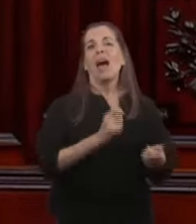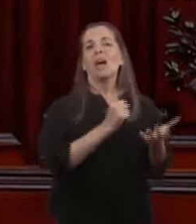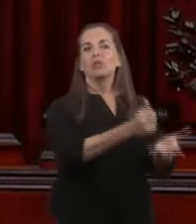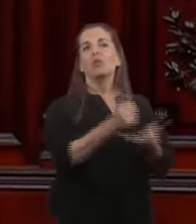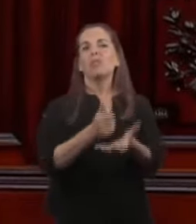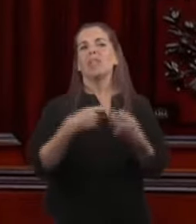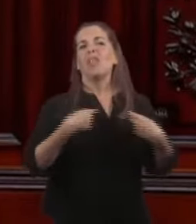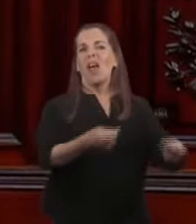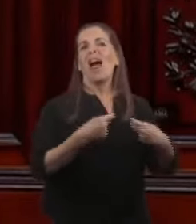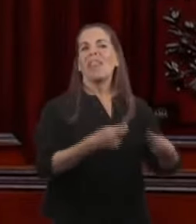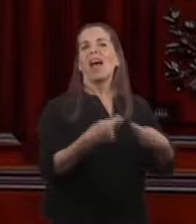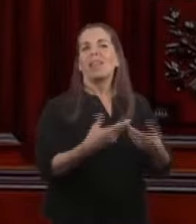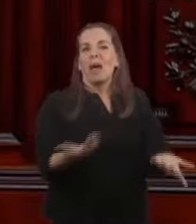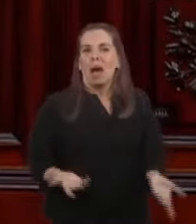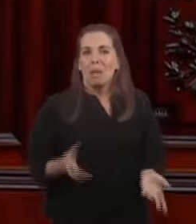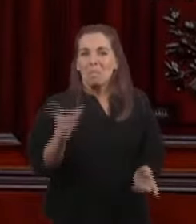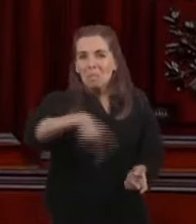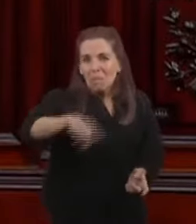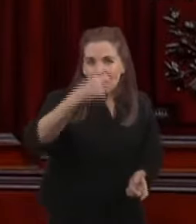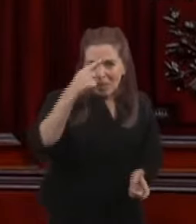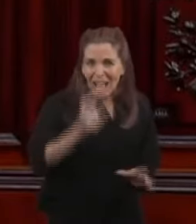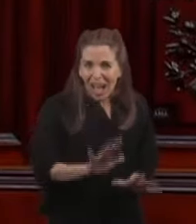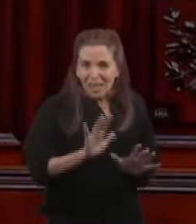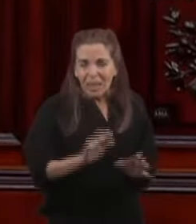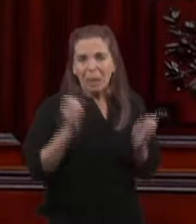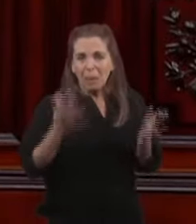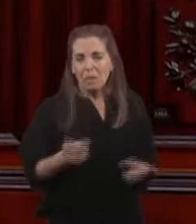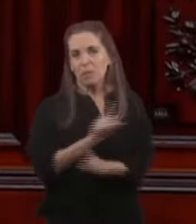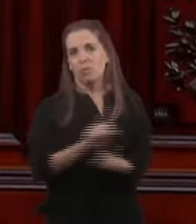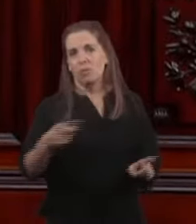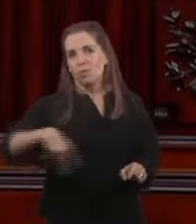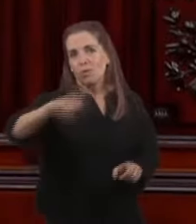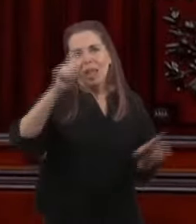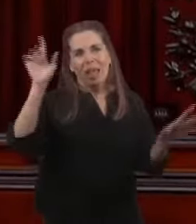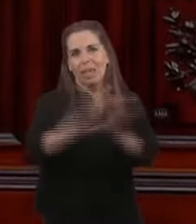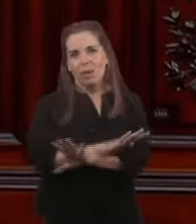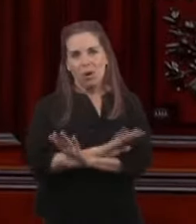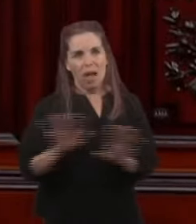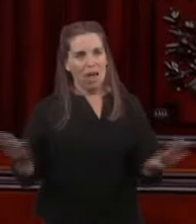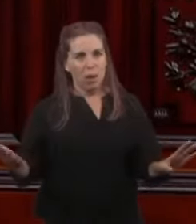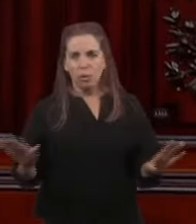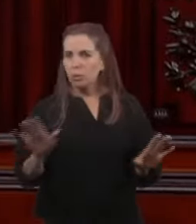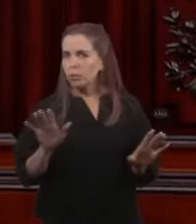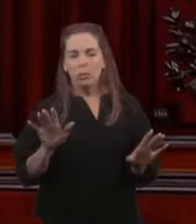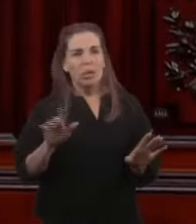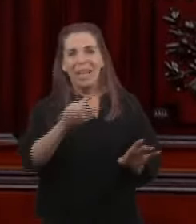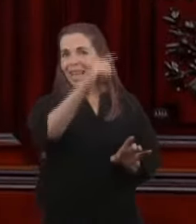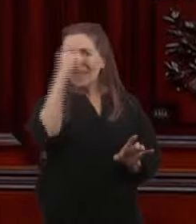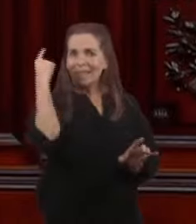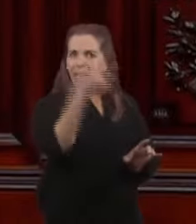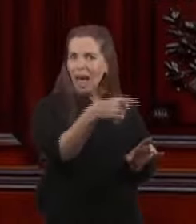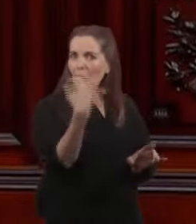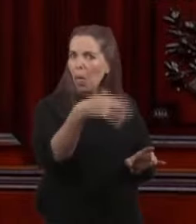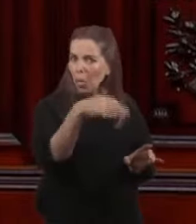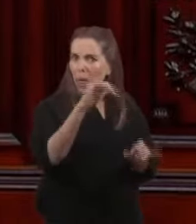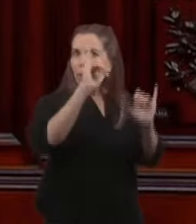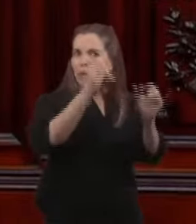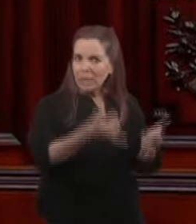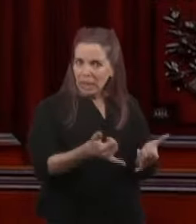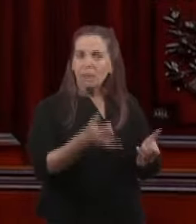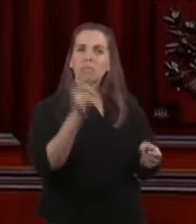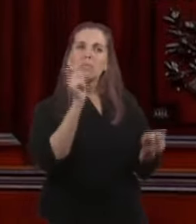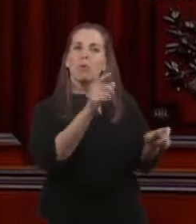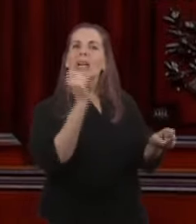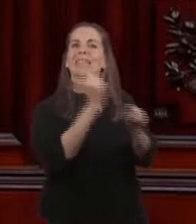es algo deseable déjeme decirles que están equivocados les parece que esto es ajeno a que el estado realice tan pobremente sus